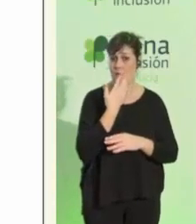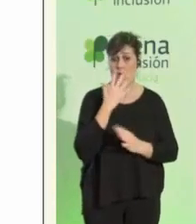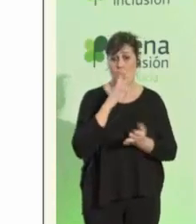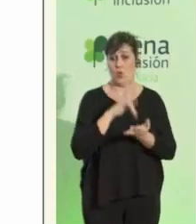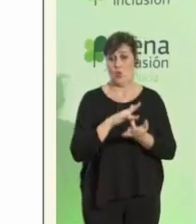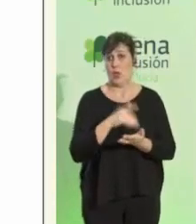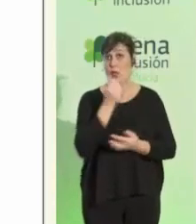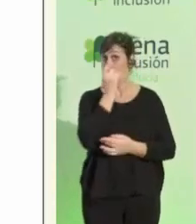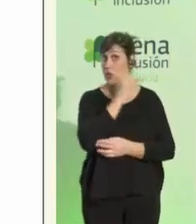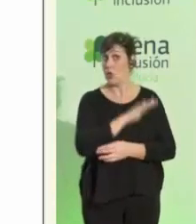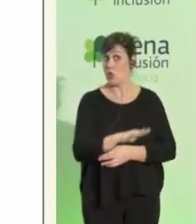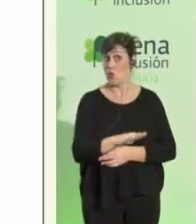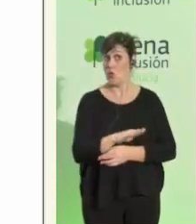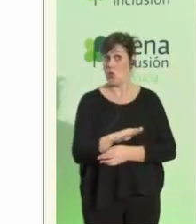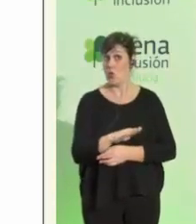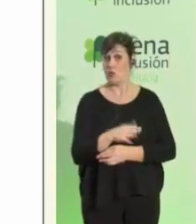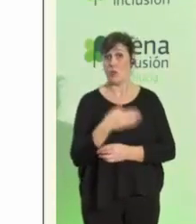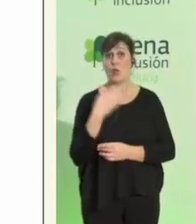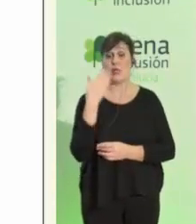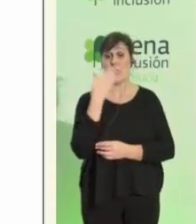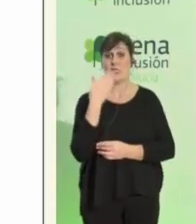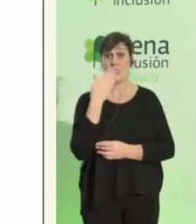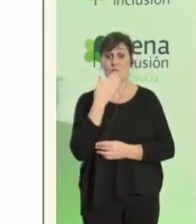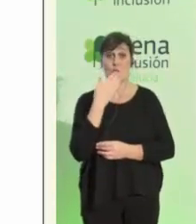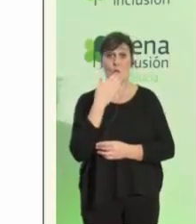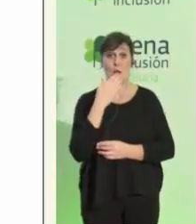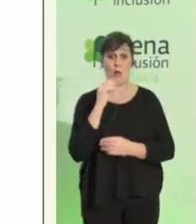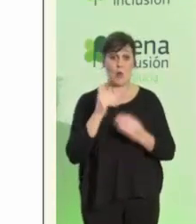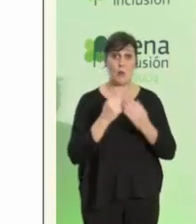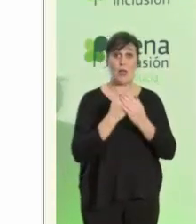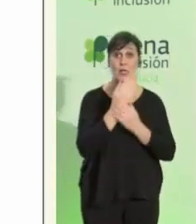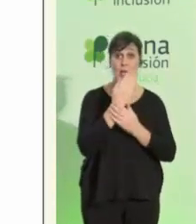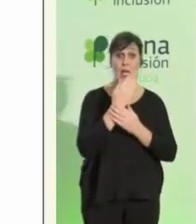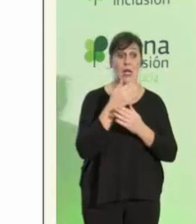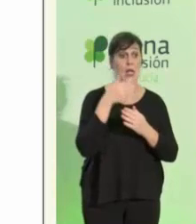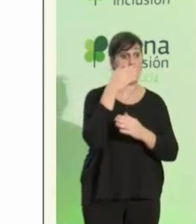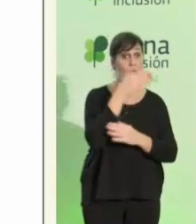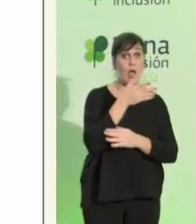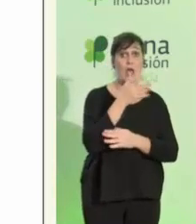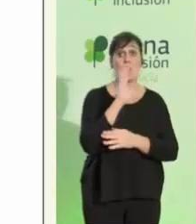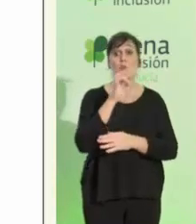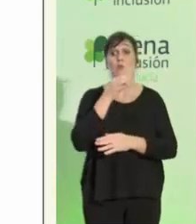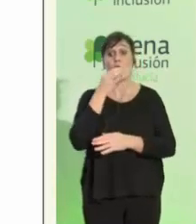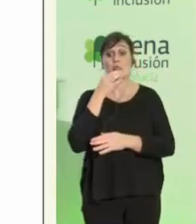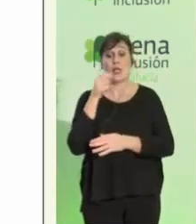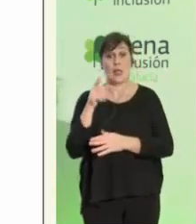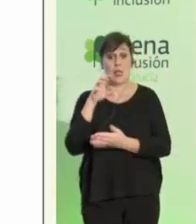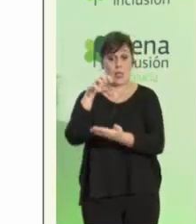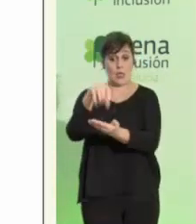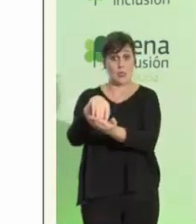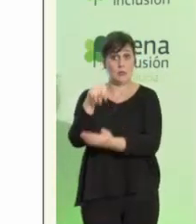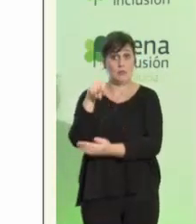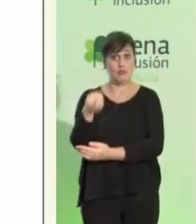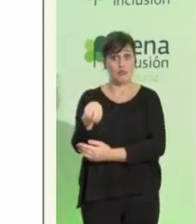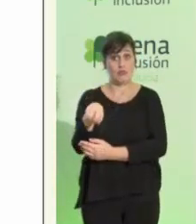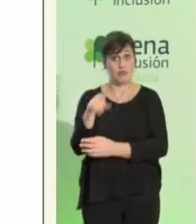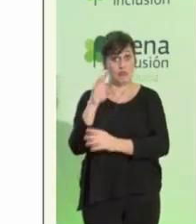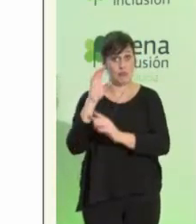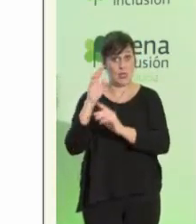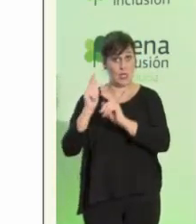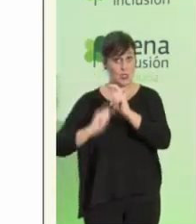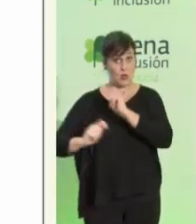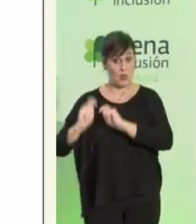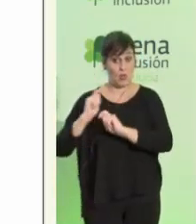niño va a la escuela, primero por la mañana y luego por la tarde va a este organismo, y allí